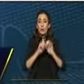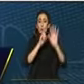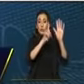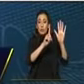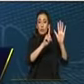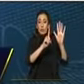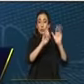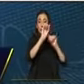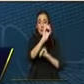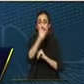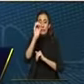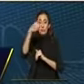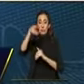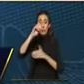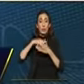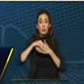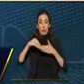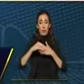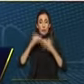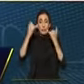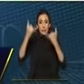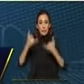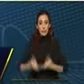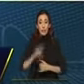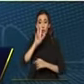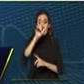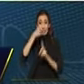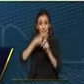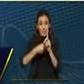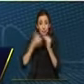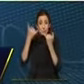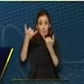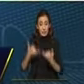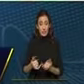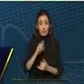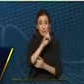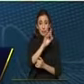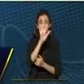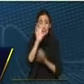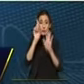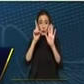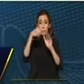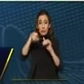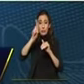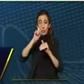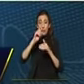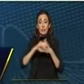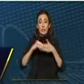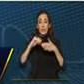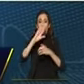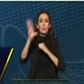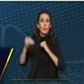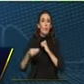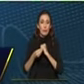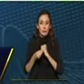millones de dólares y en el primer trimestre de este año se añadieron 156 millones más.